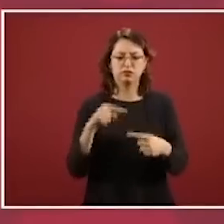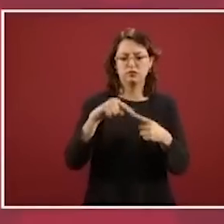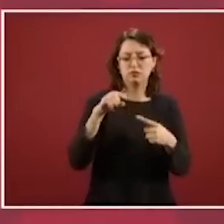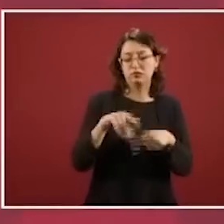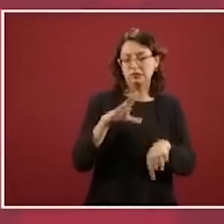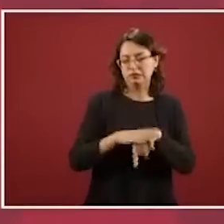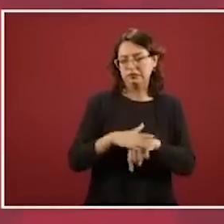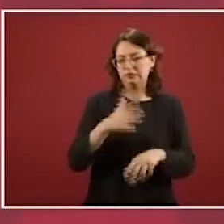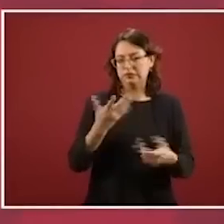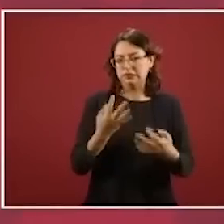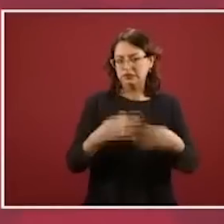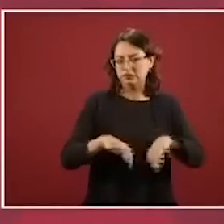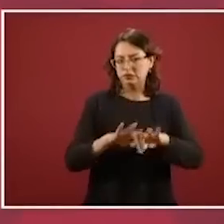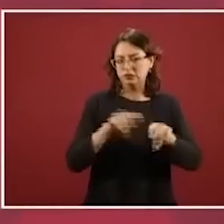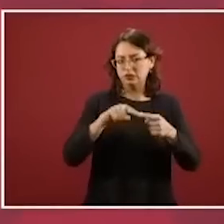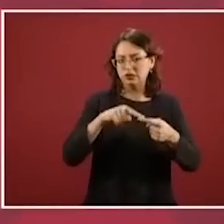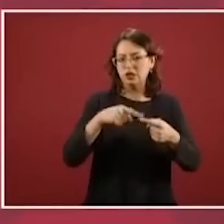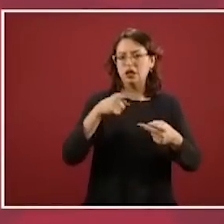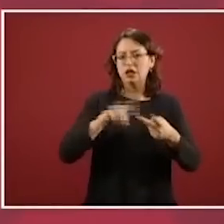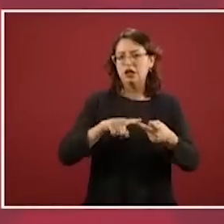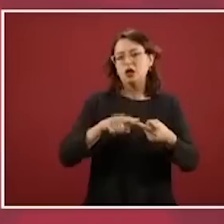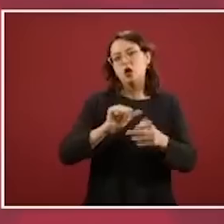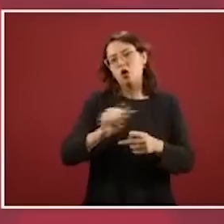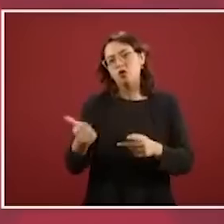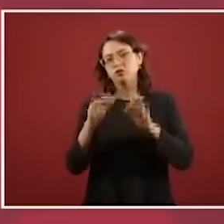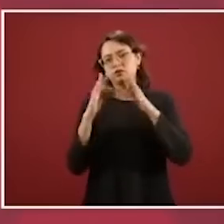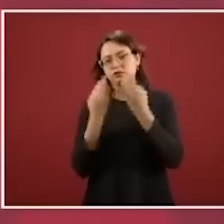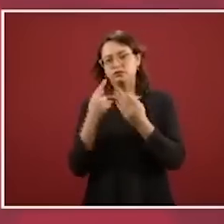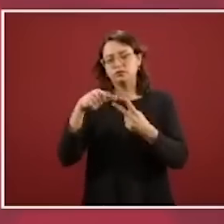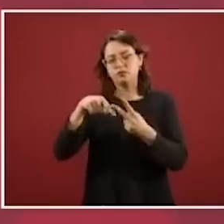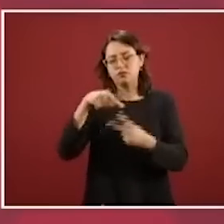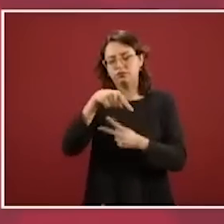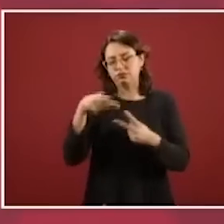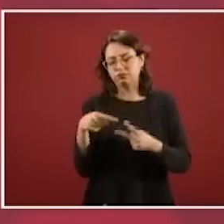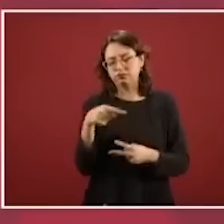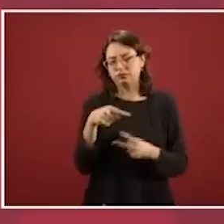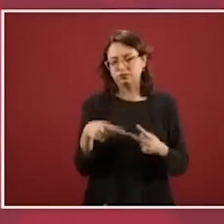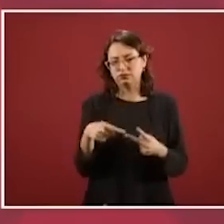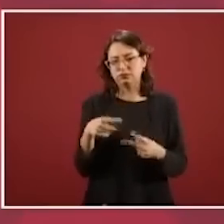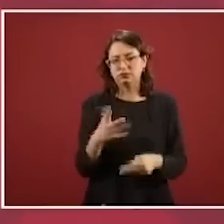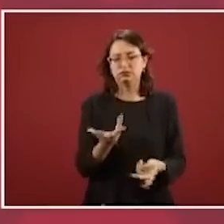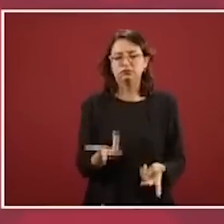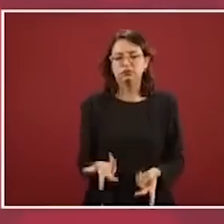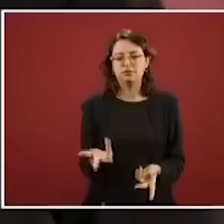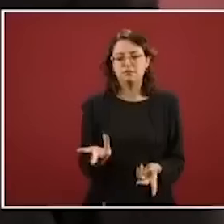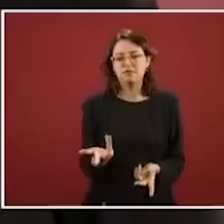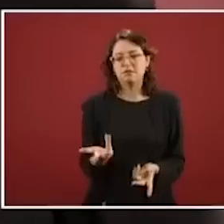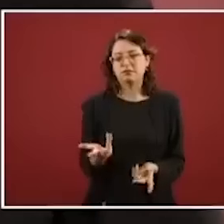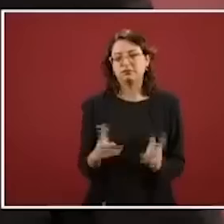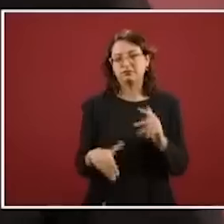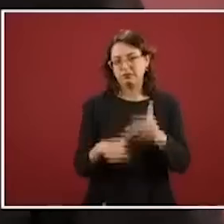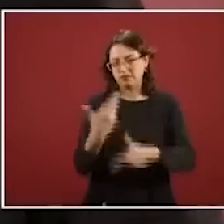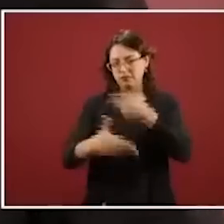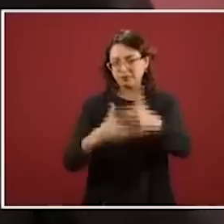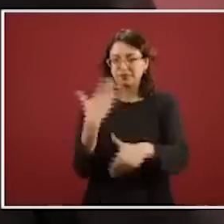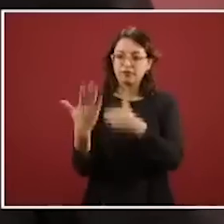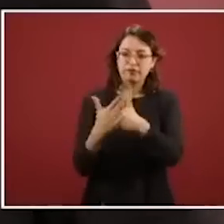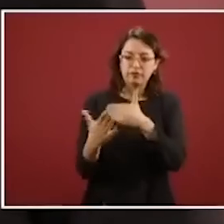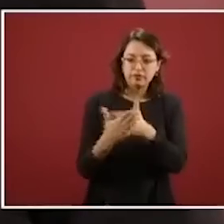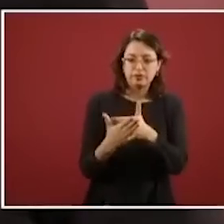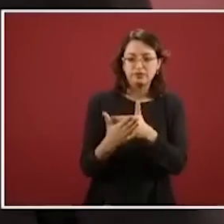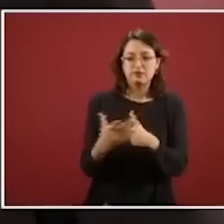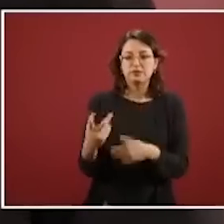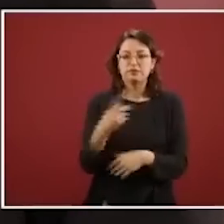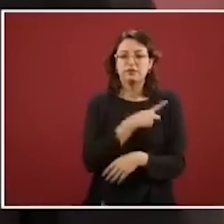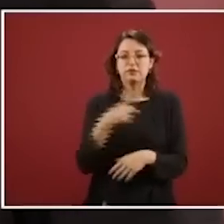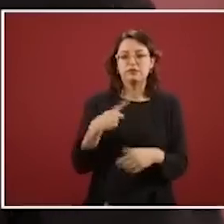forma. De forma, porque se debió haber, como nosotros lo haríamos en unos meses, se le